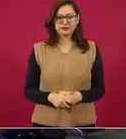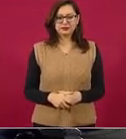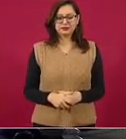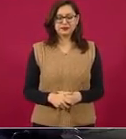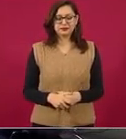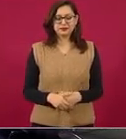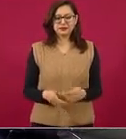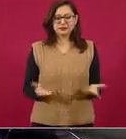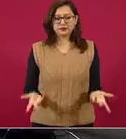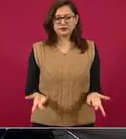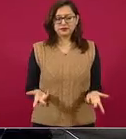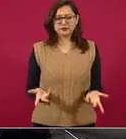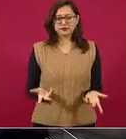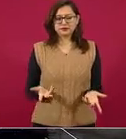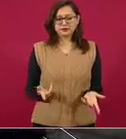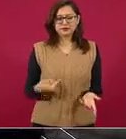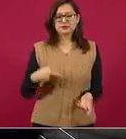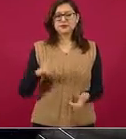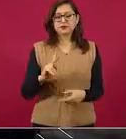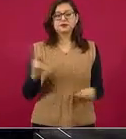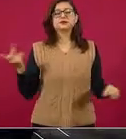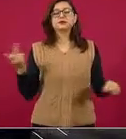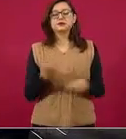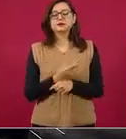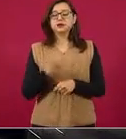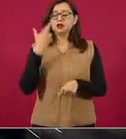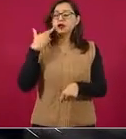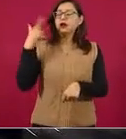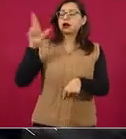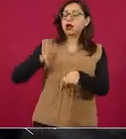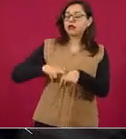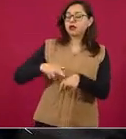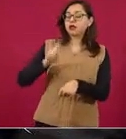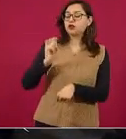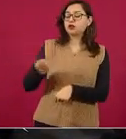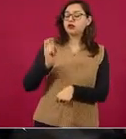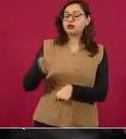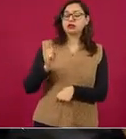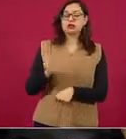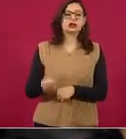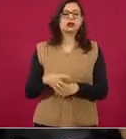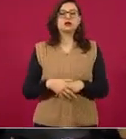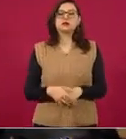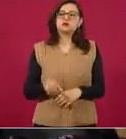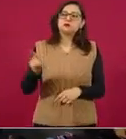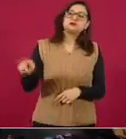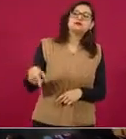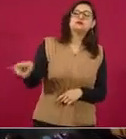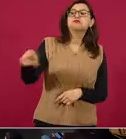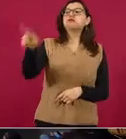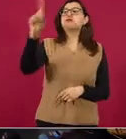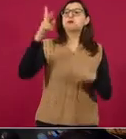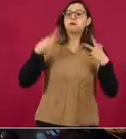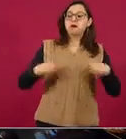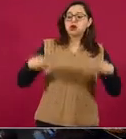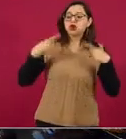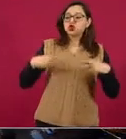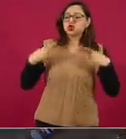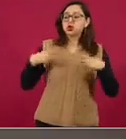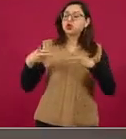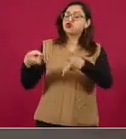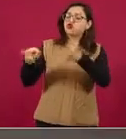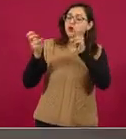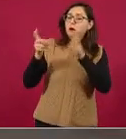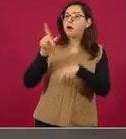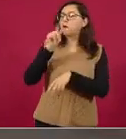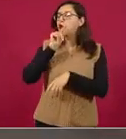según ellos, era nada más el que se robaba una gallina, un pavo, que se robaba la ropa tendida en el